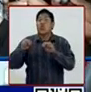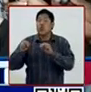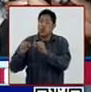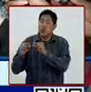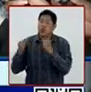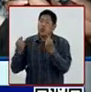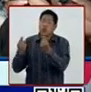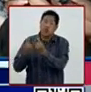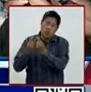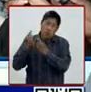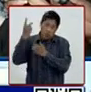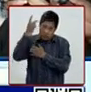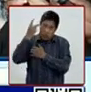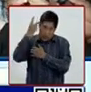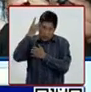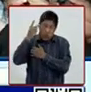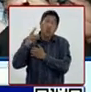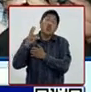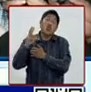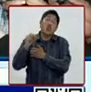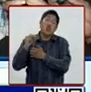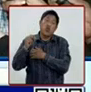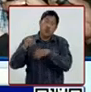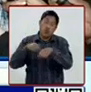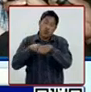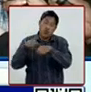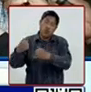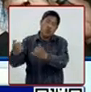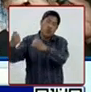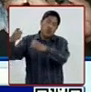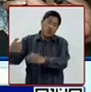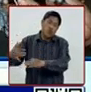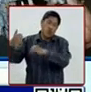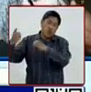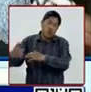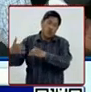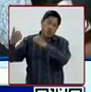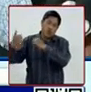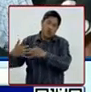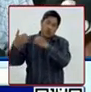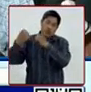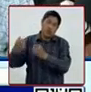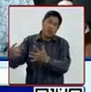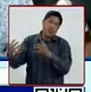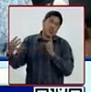político no una gente que viene a atentar y a dañar a la población